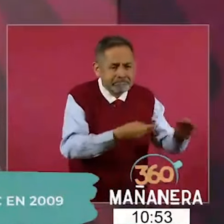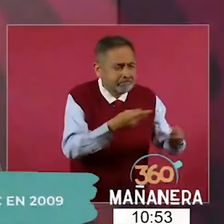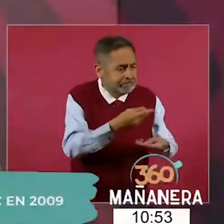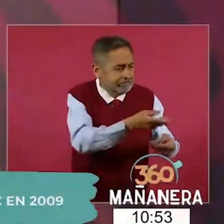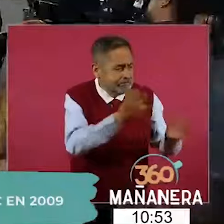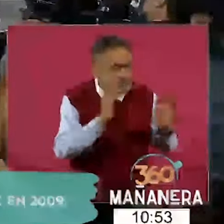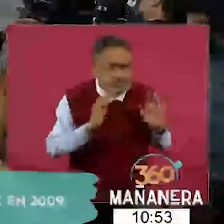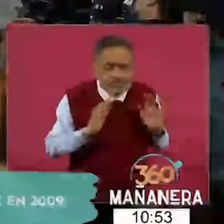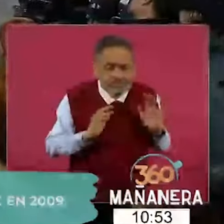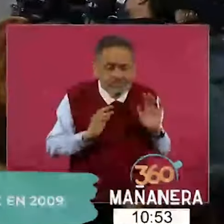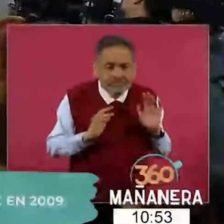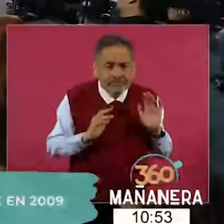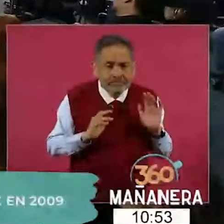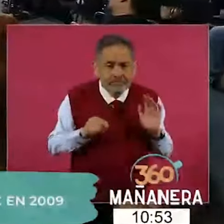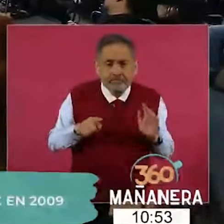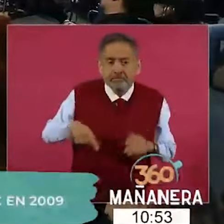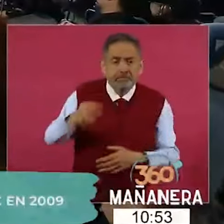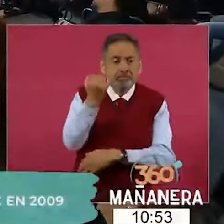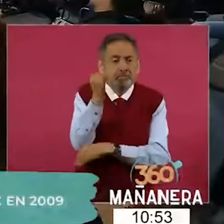a